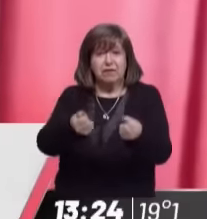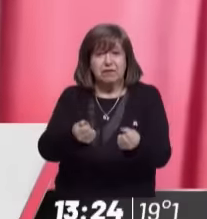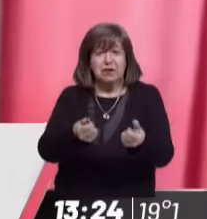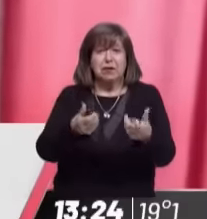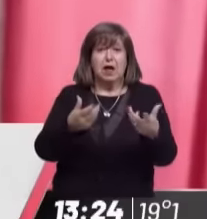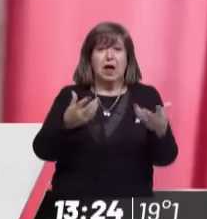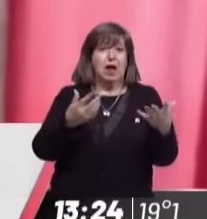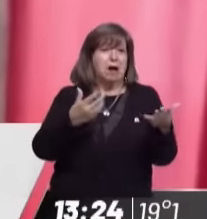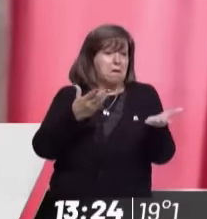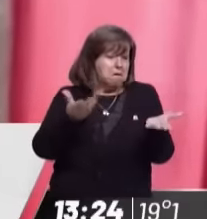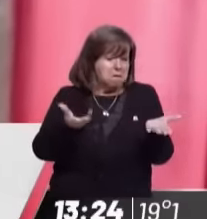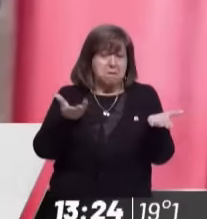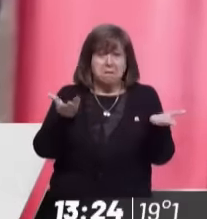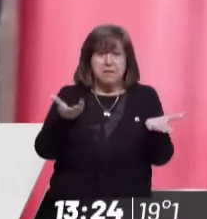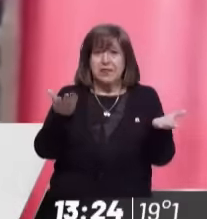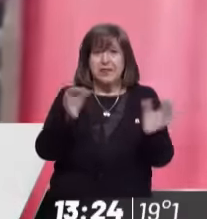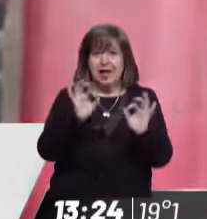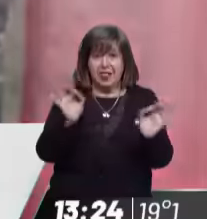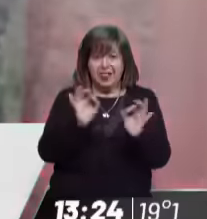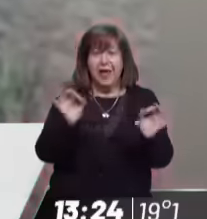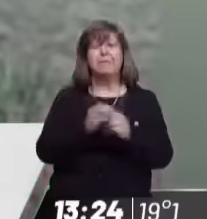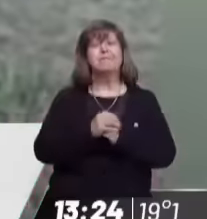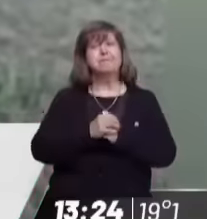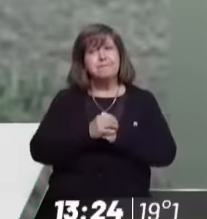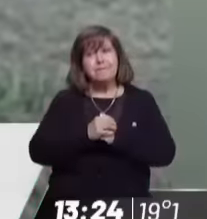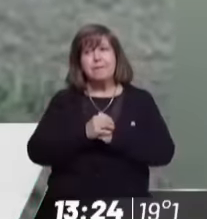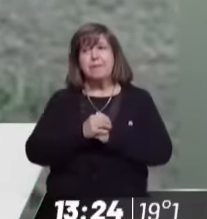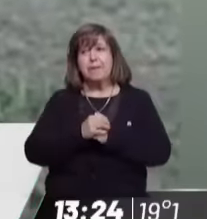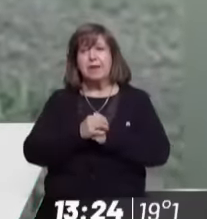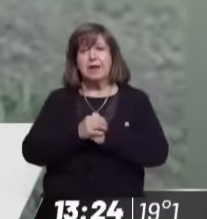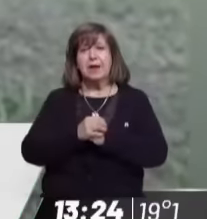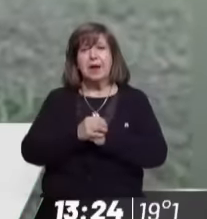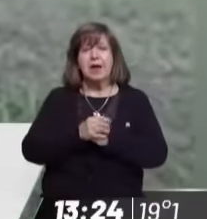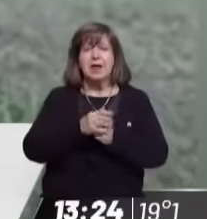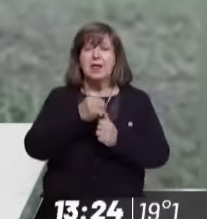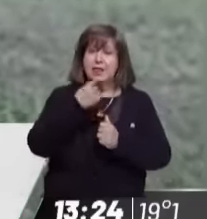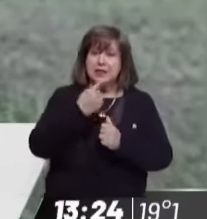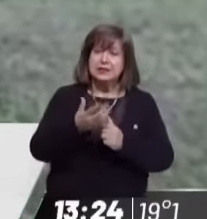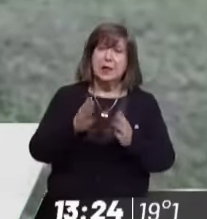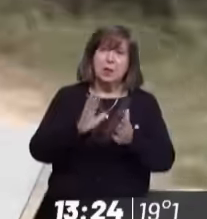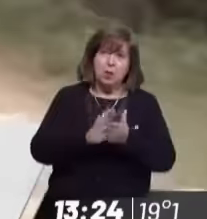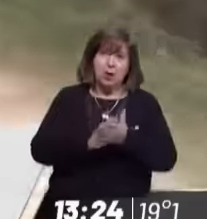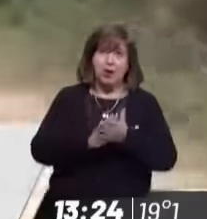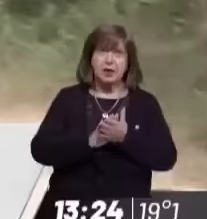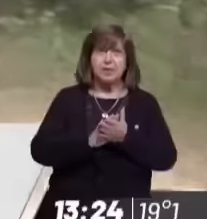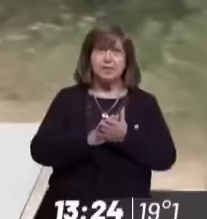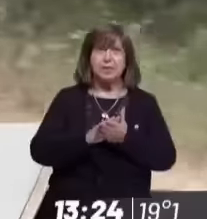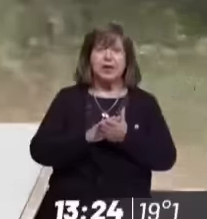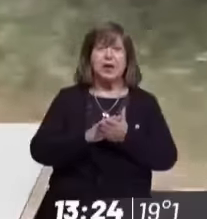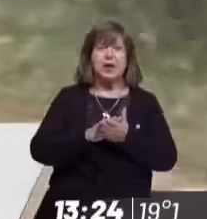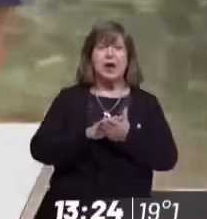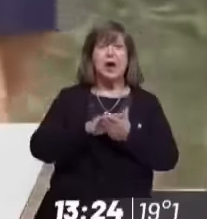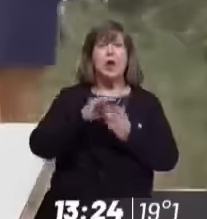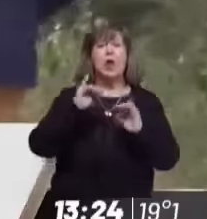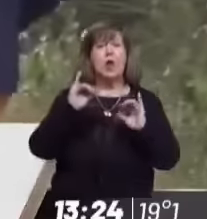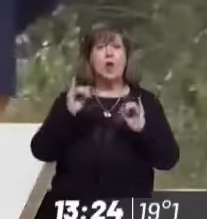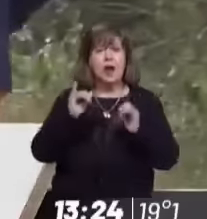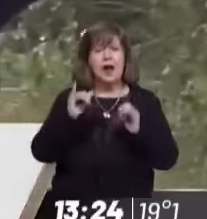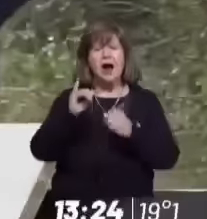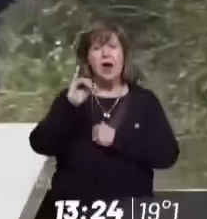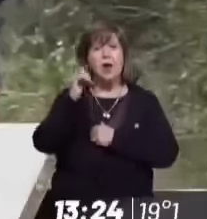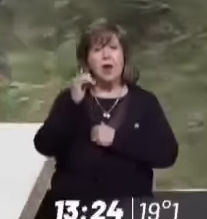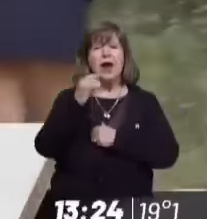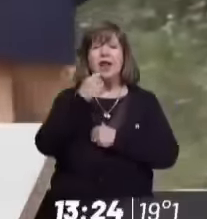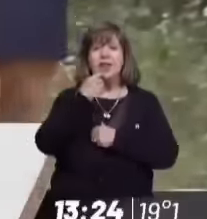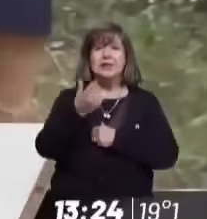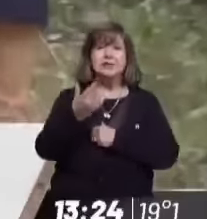de lo serio o no serio, casi que me inclino por tu misma posición, pero en todo caso es algo bastante subjetivo. Ahora, ¿por qué no aportaría la